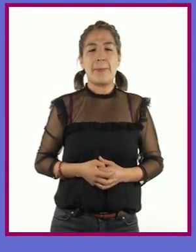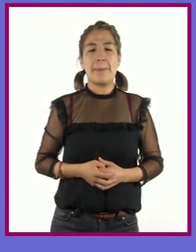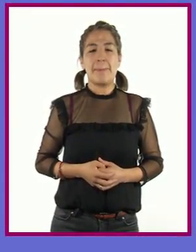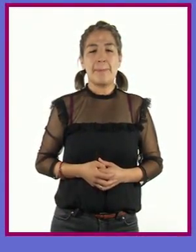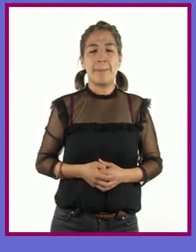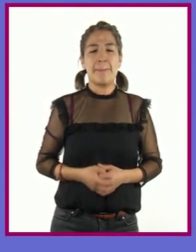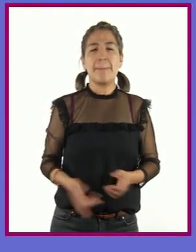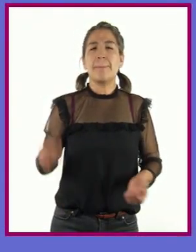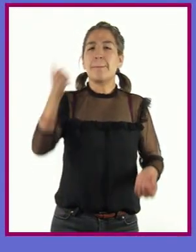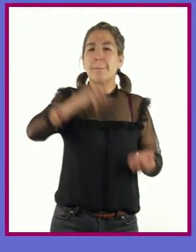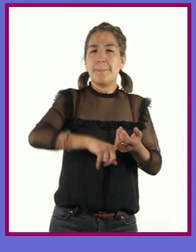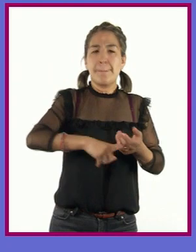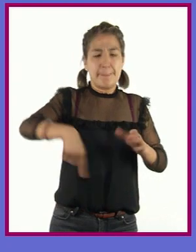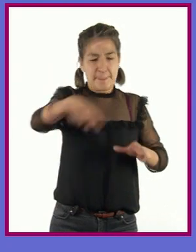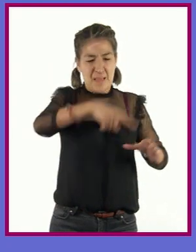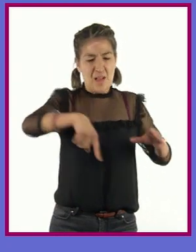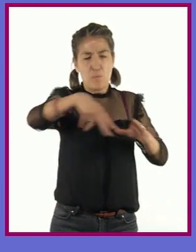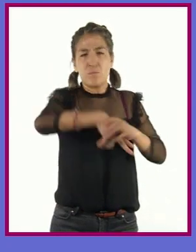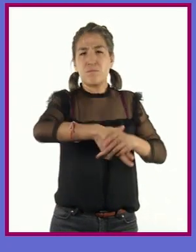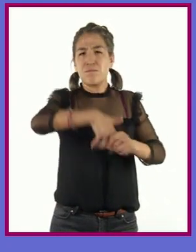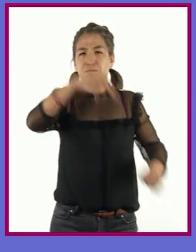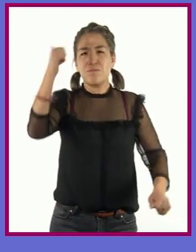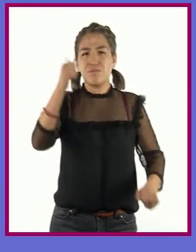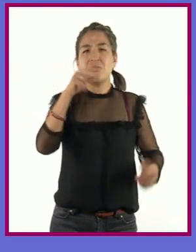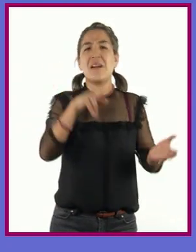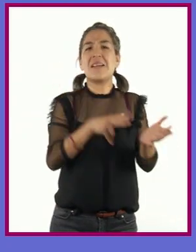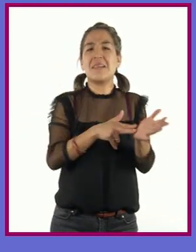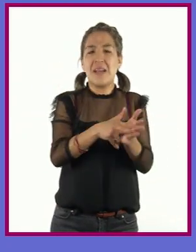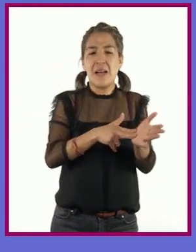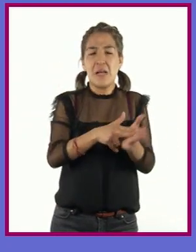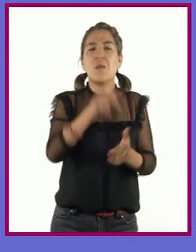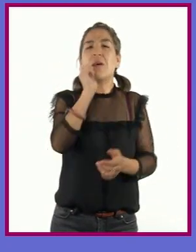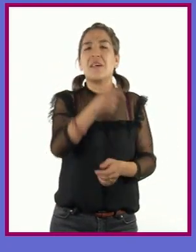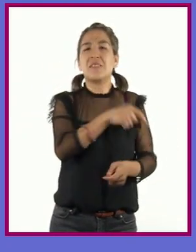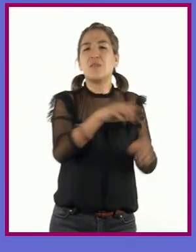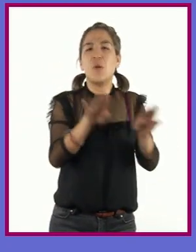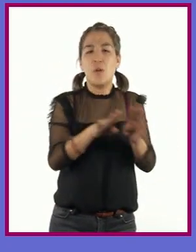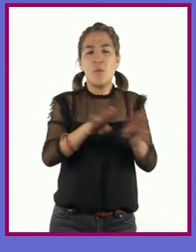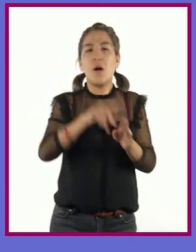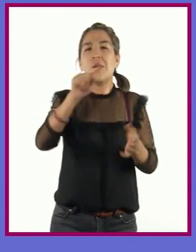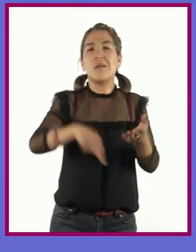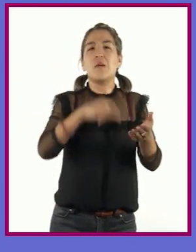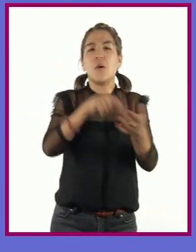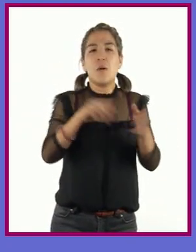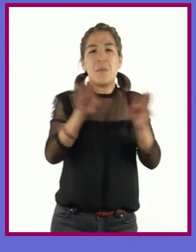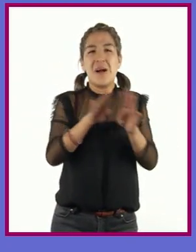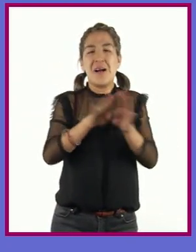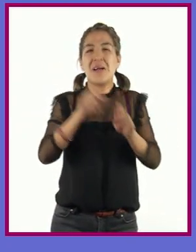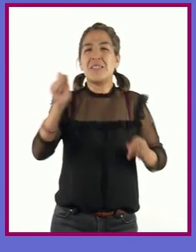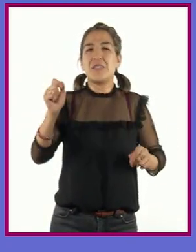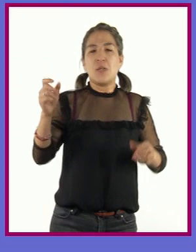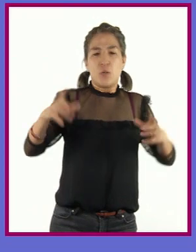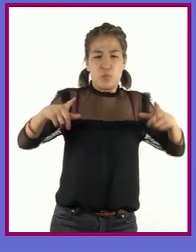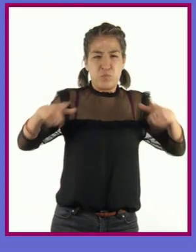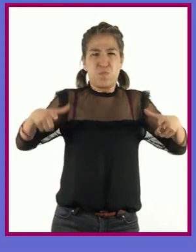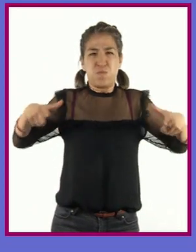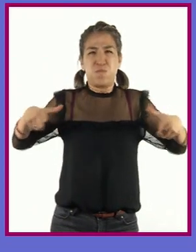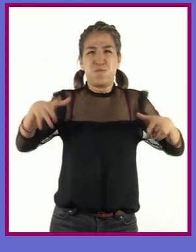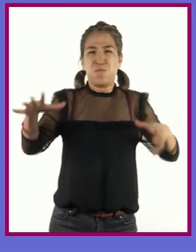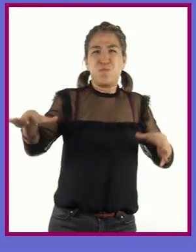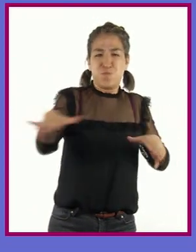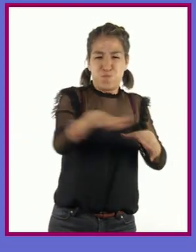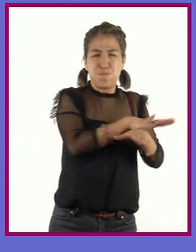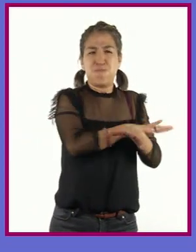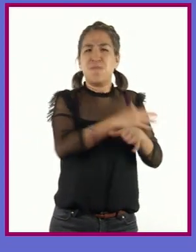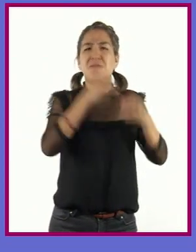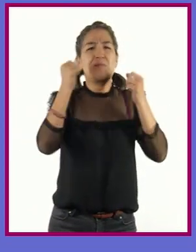Los hoyos negros se encuentran en el espacio y atraen todo lo que está a su paso como si fueran una aspiradora gigantesca y superpotente. Son